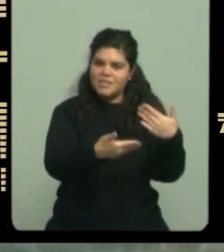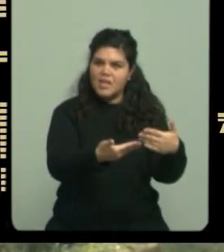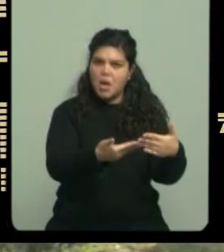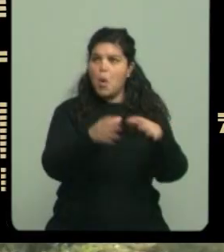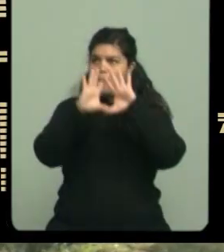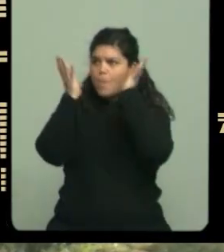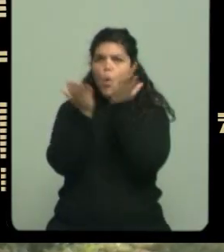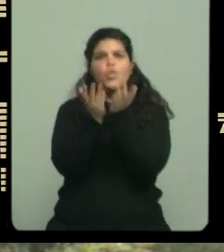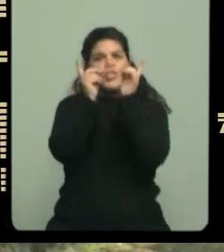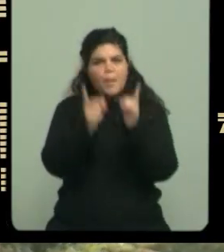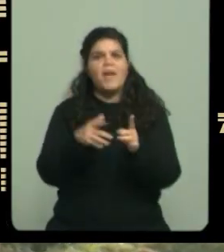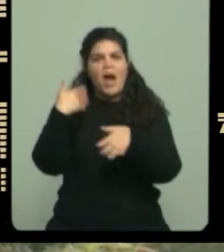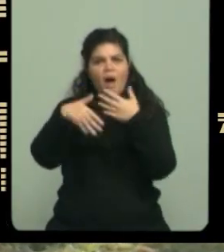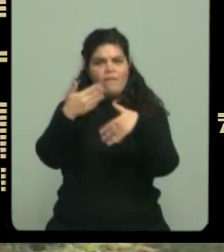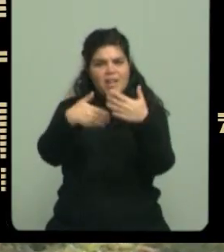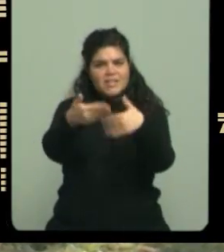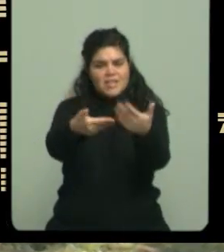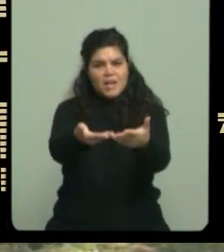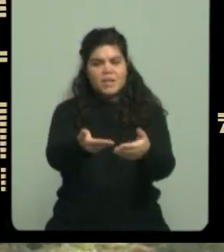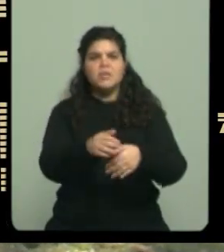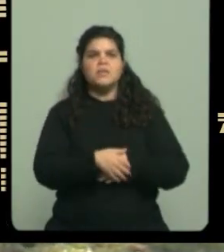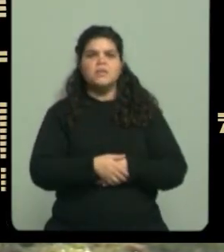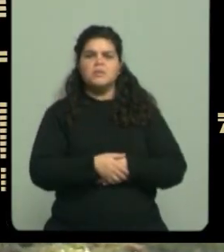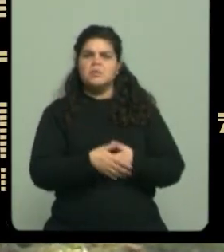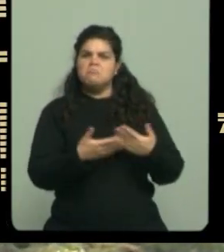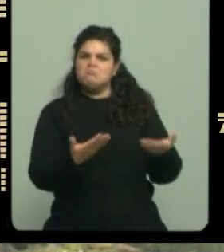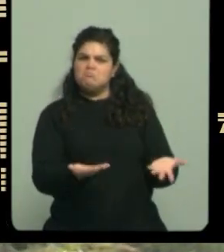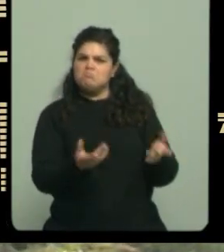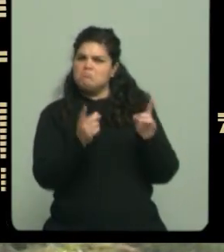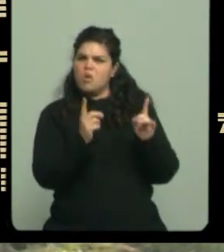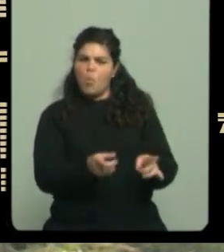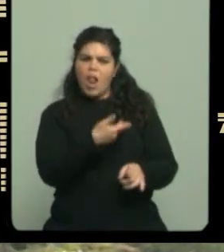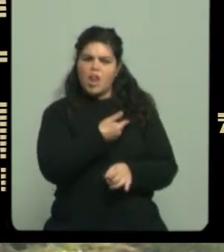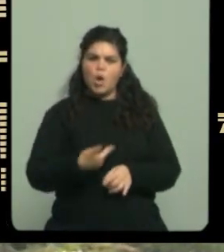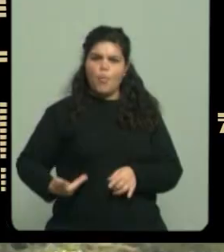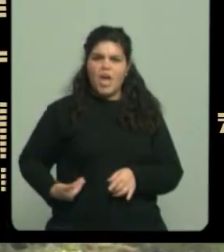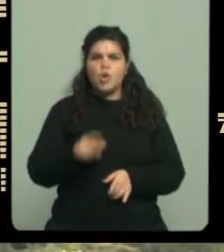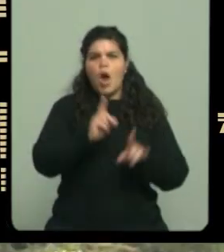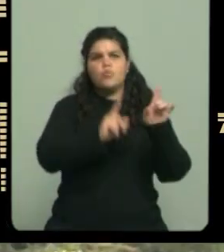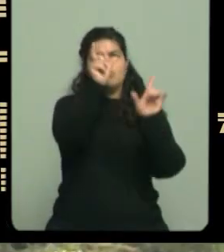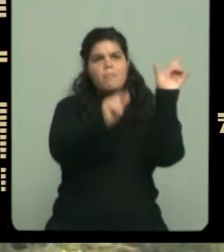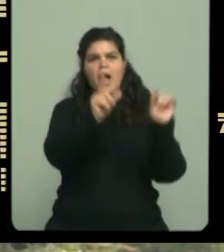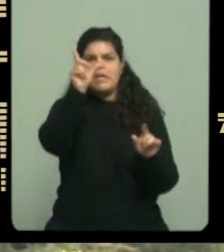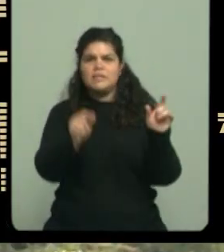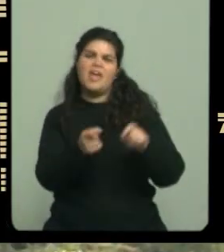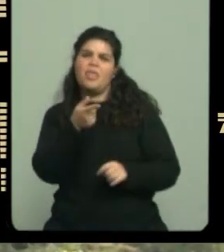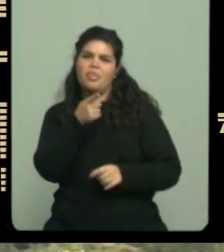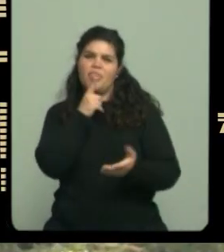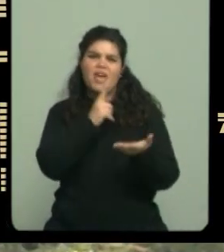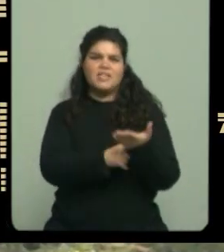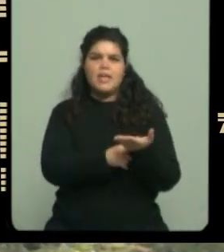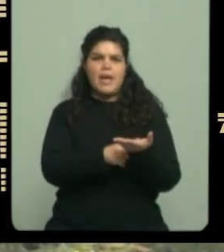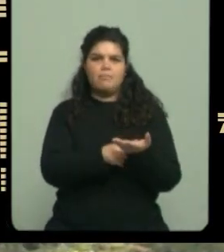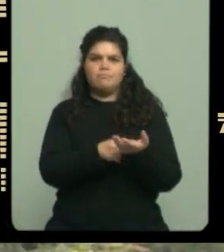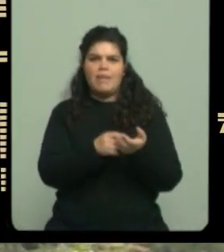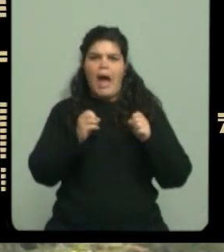mundo, pero también se viene dando un fenómeno de, a partir de ciertos resultados, incluso en el ámbito gubernamental, después se deciden dar marcha atrás.